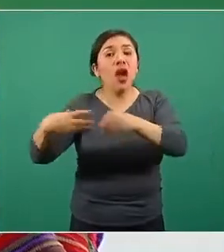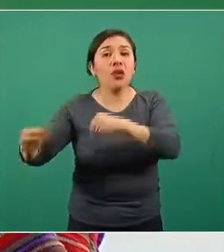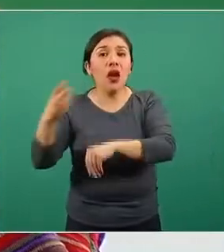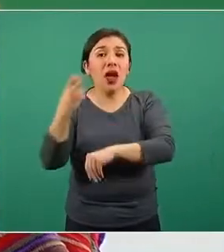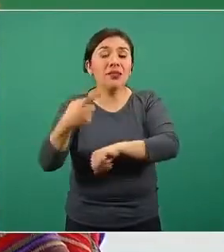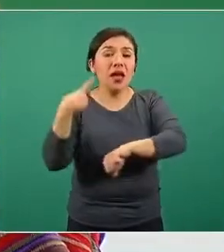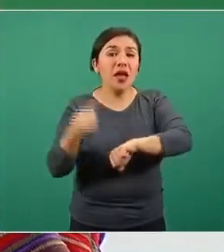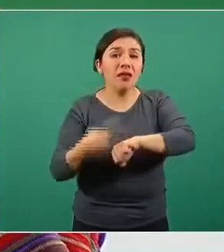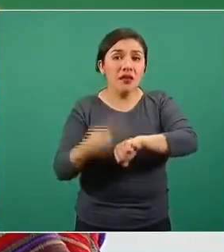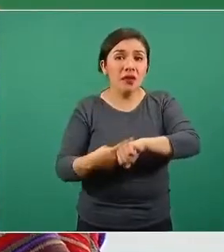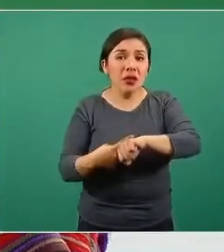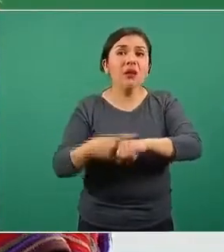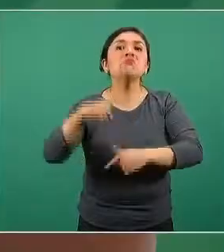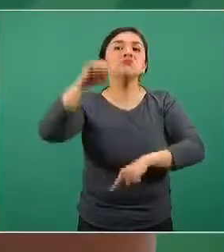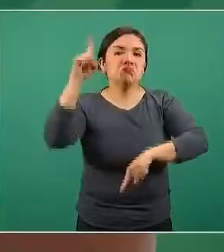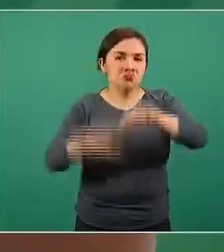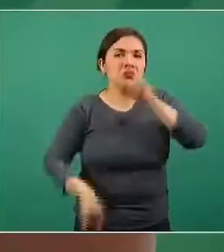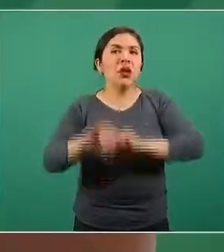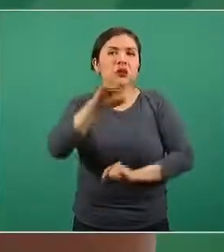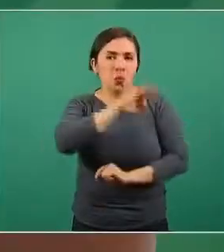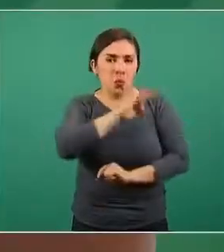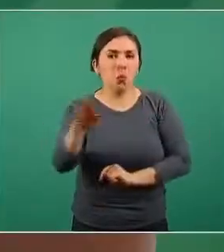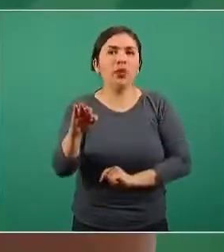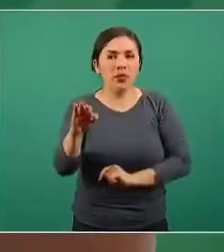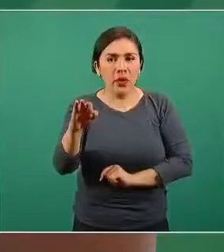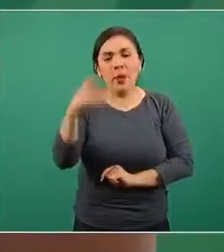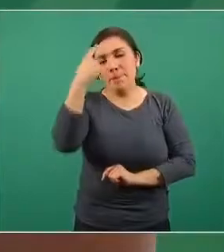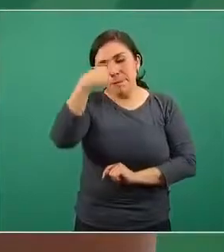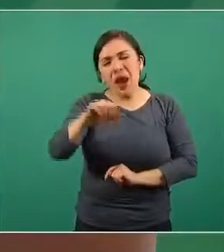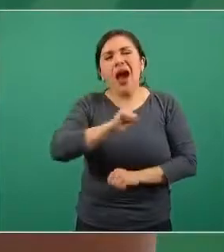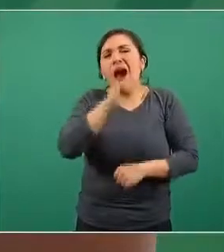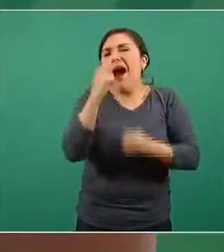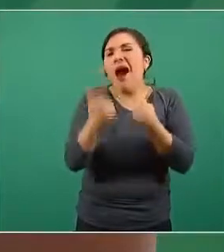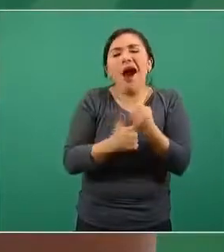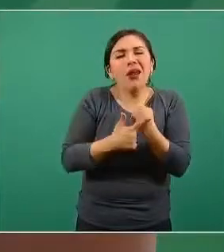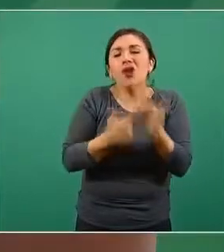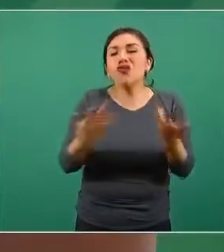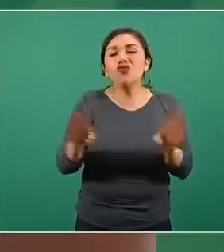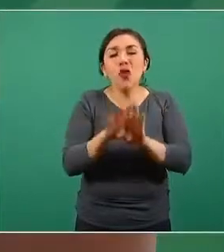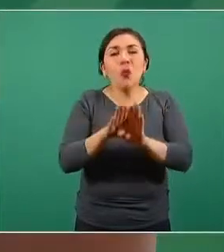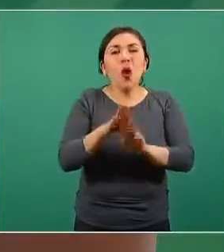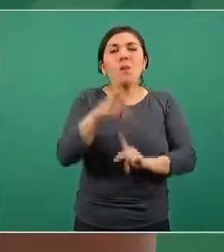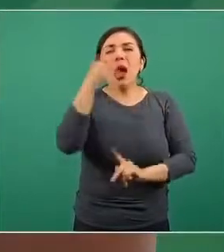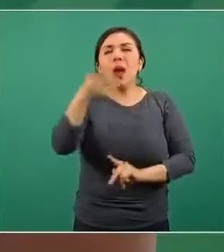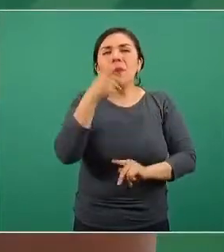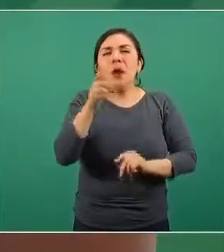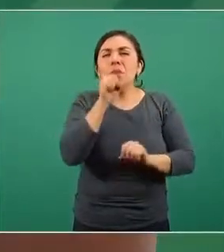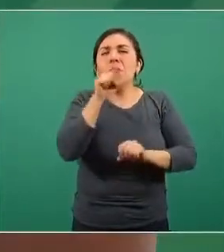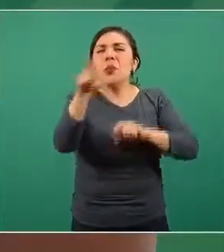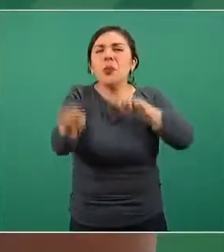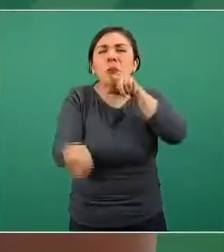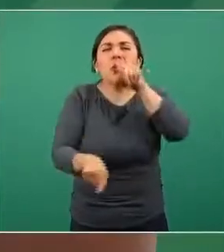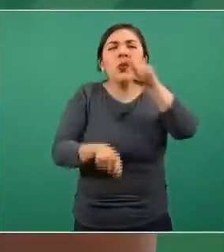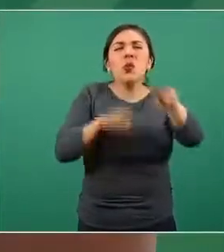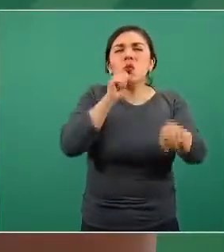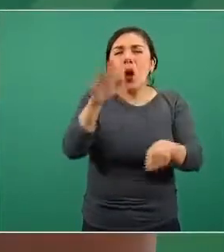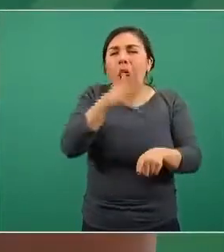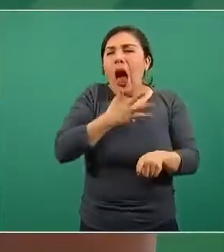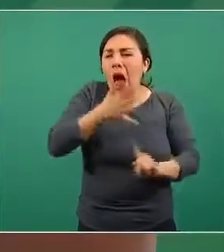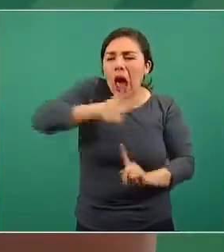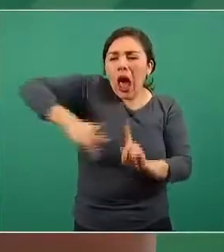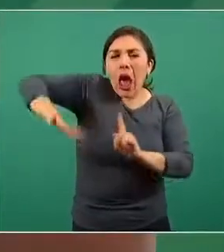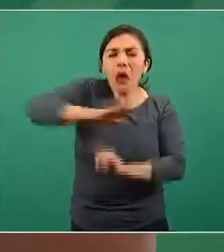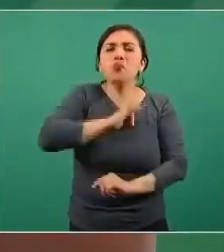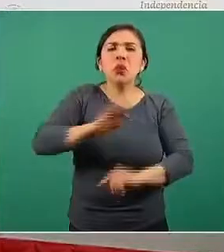justamente esta posibilidad de entrar en contacto con algunas gotitas o biopartículas que se hayan quedado en este